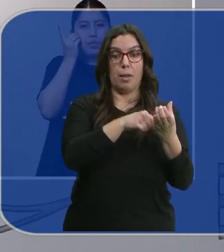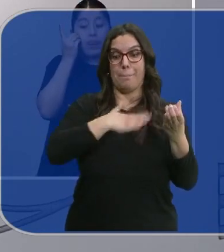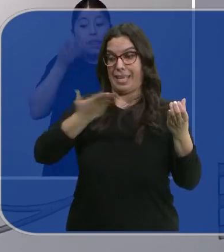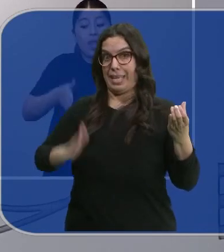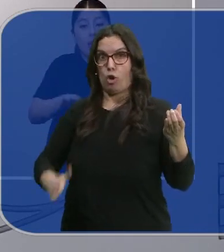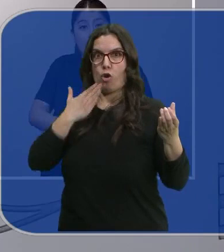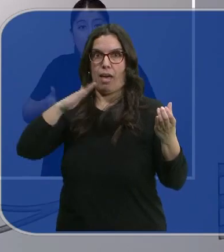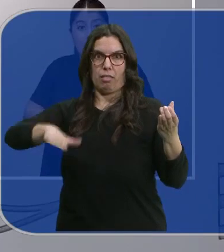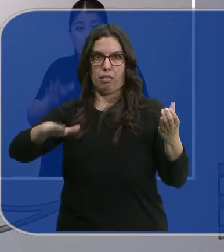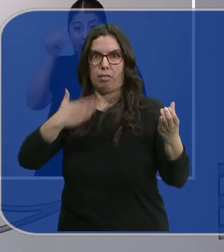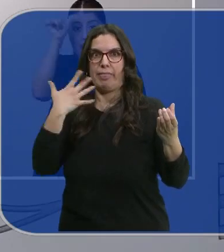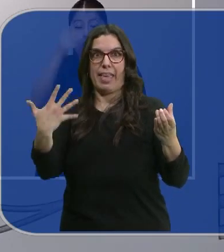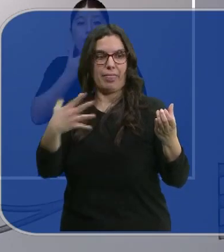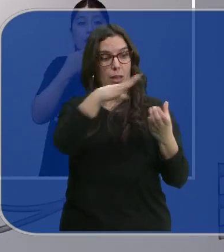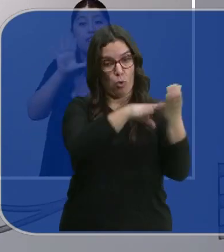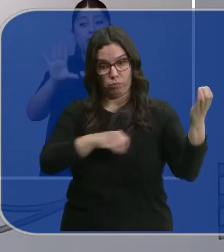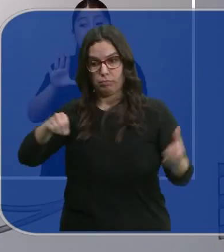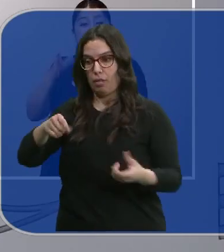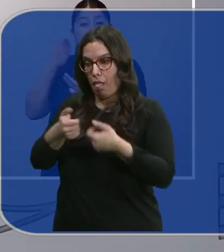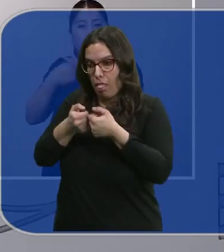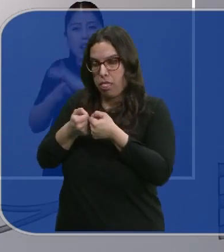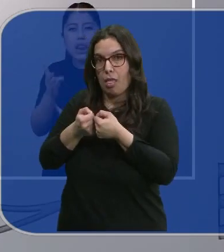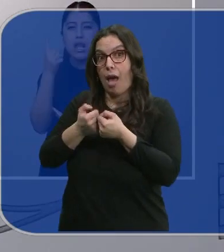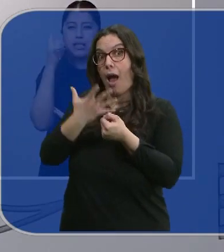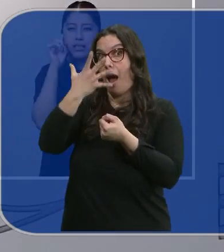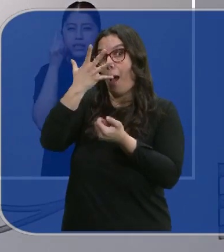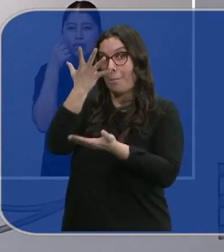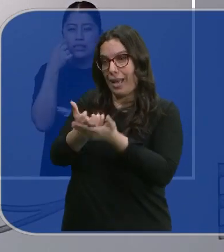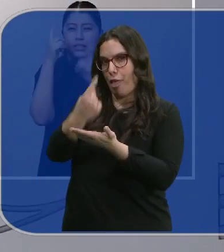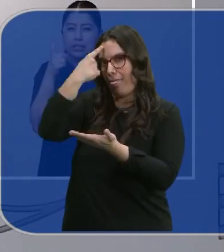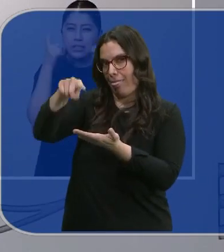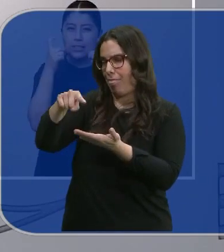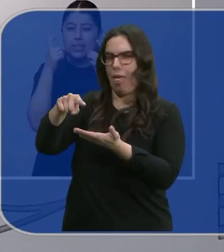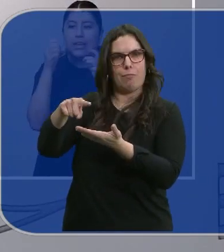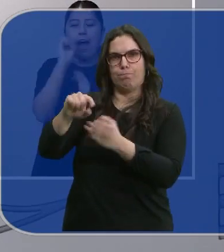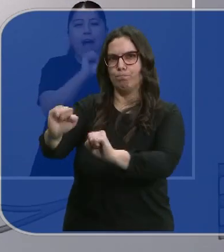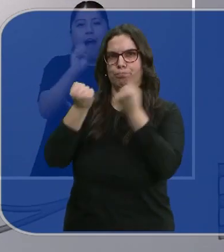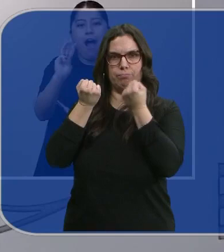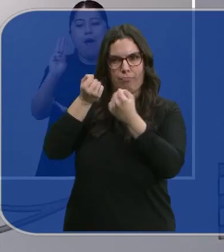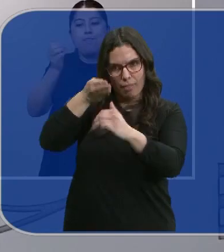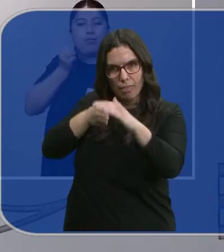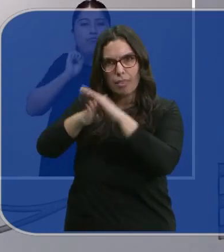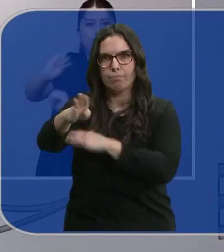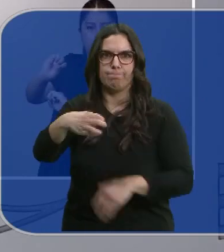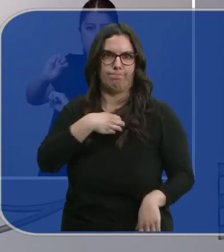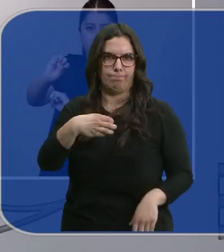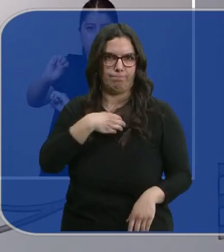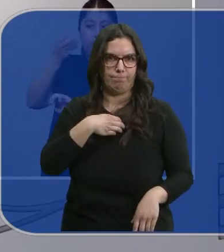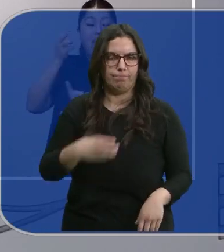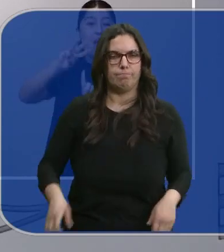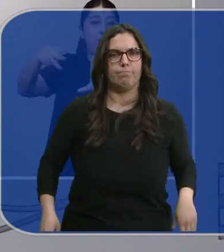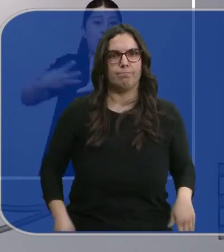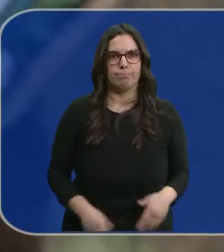mi hijo menor de edad con 10 años, la aplicación le reconocería y le imposibilitaría que accediese a estas